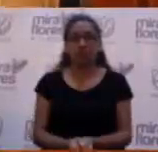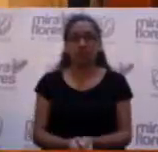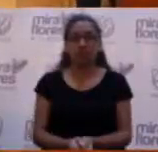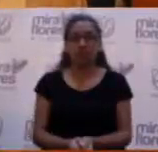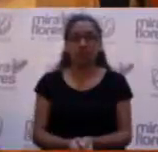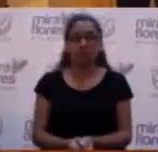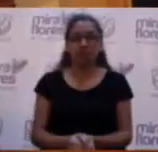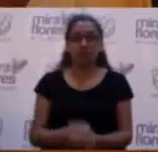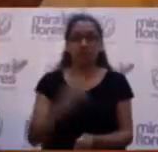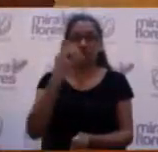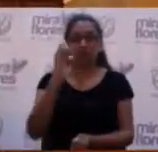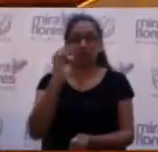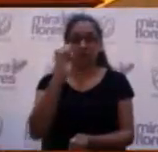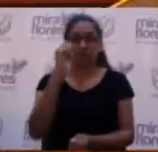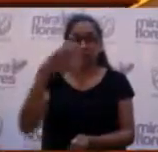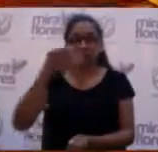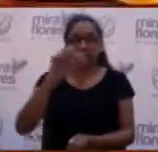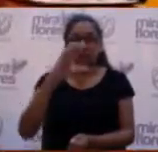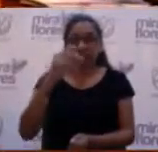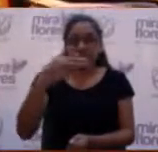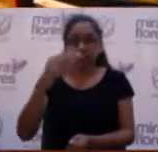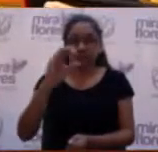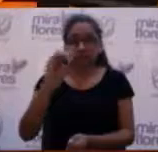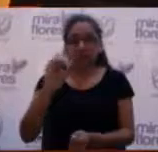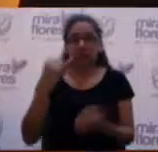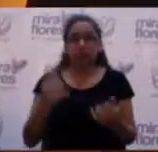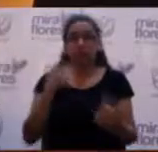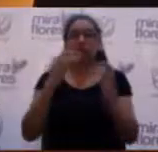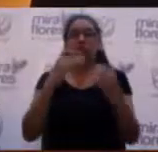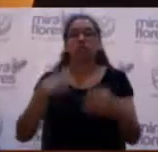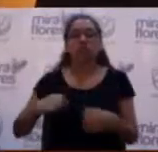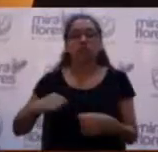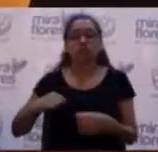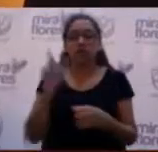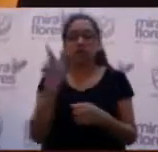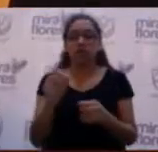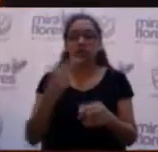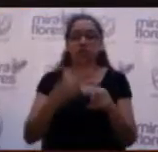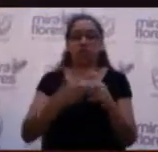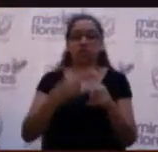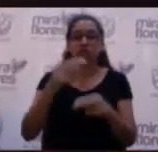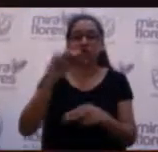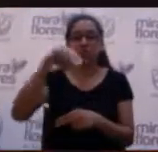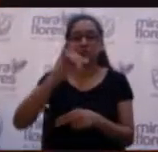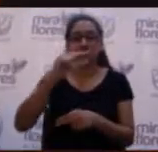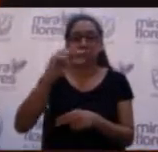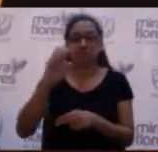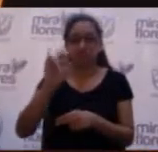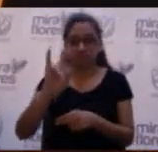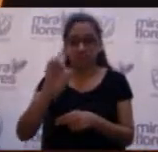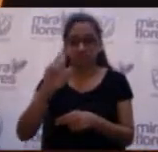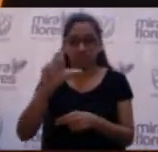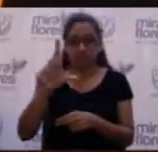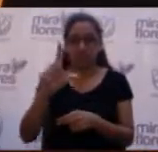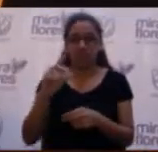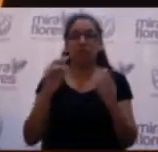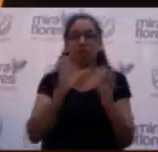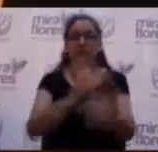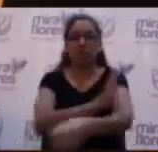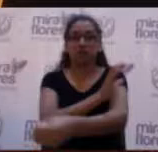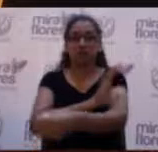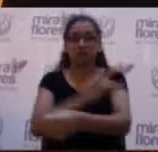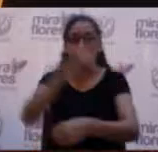Estación despacho. Señor alcalde, la Secretaría General ha recibido una carta del señor Miguel Molinari, que es director ejecutivo de Sinfonía por el Perú,